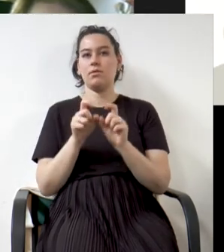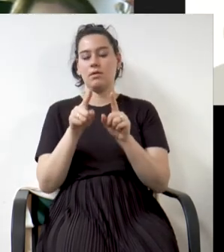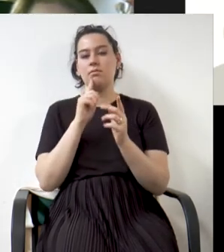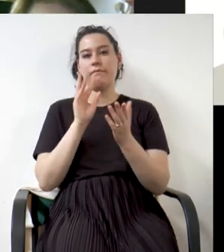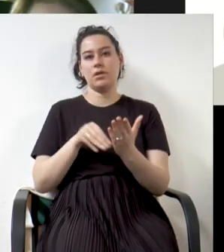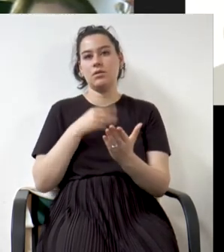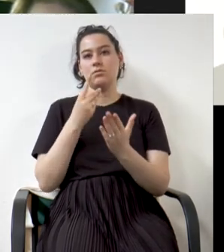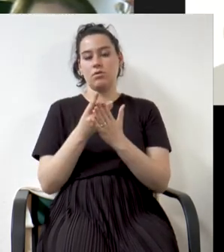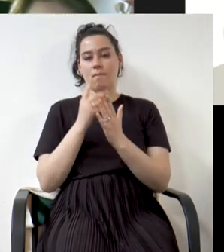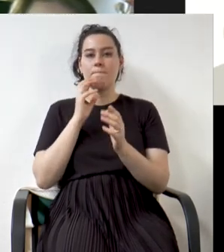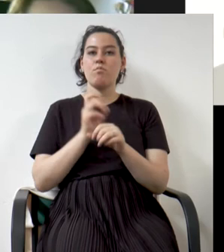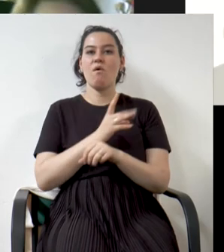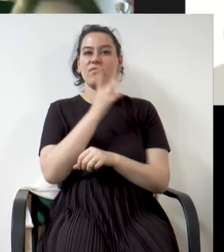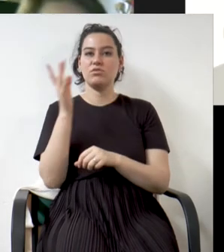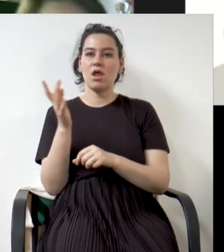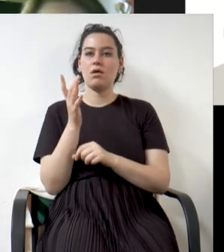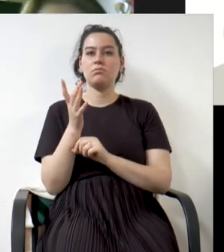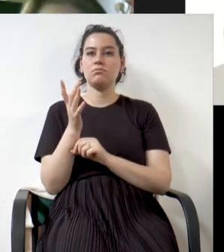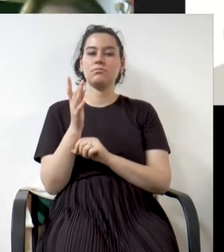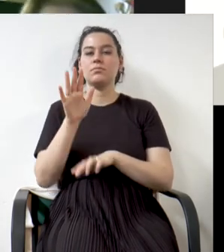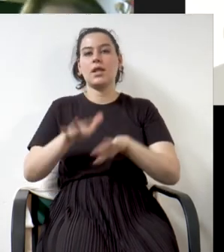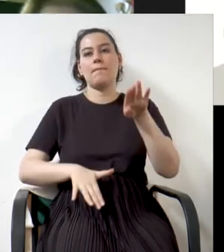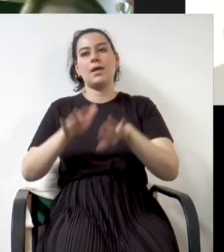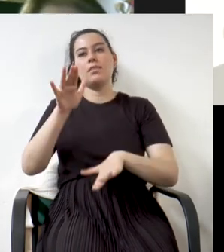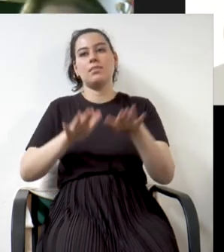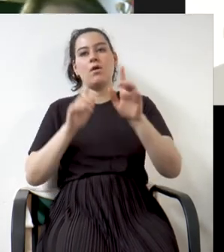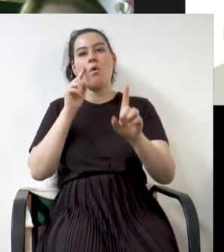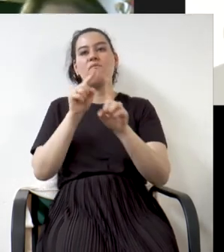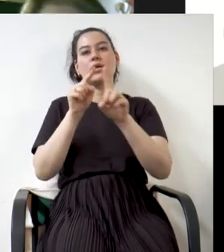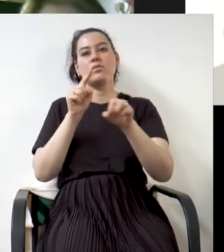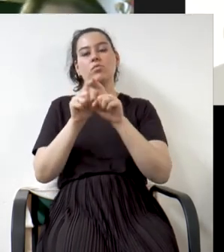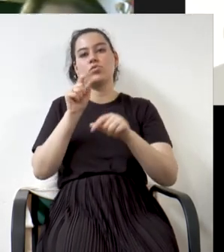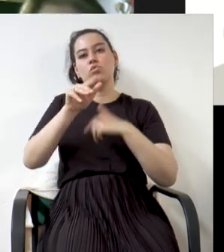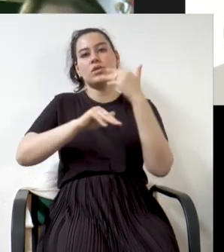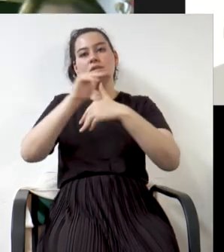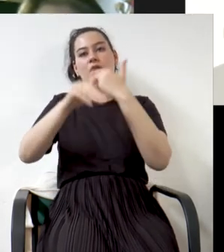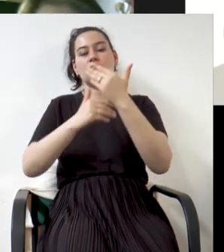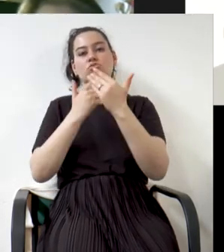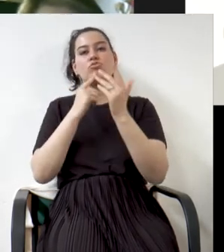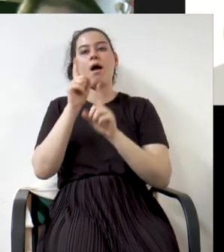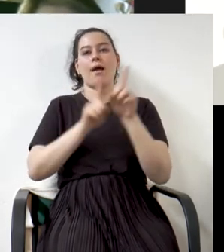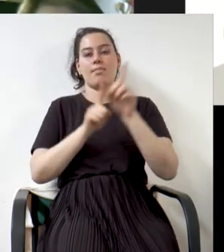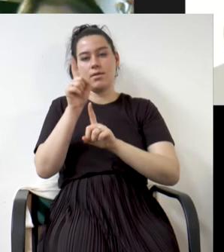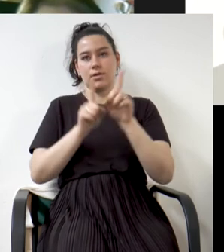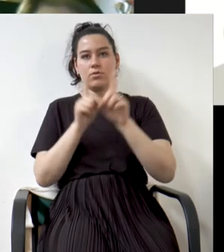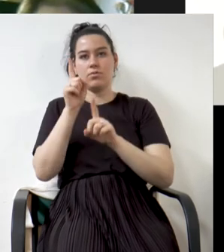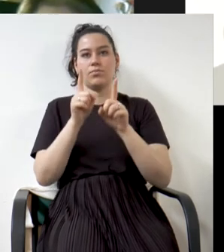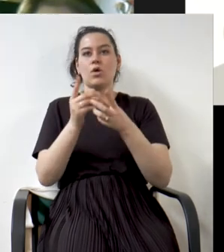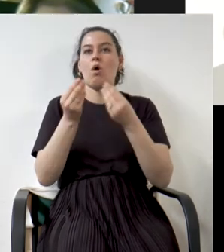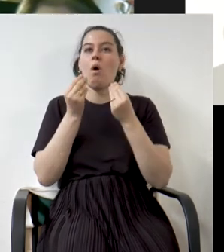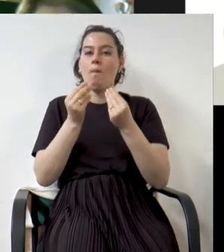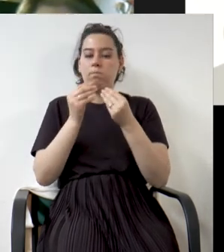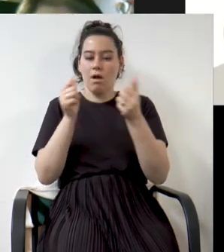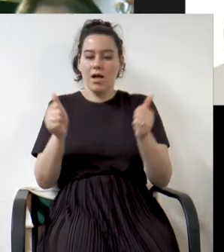definición de ese profesional depende de los objetivos de desarrollo académico en gran parte de cómo sostener la